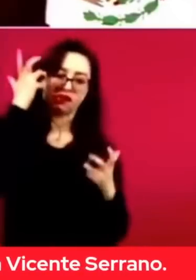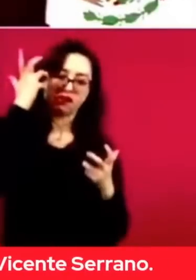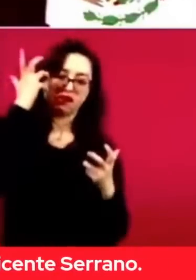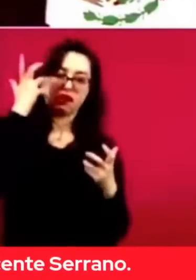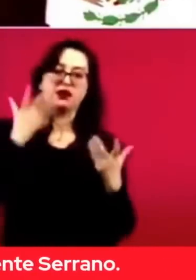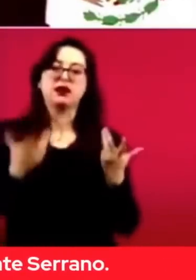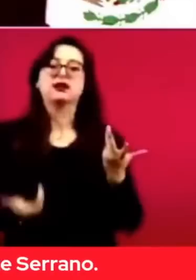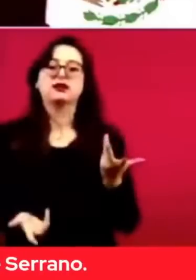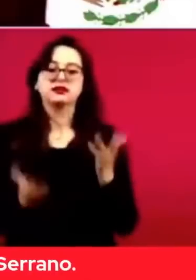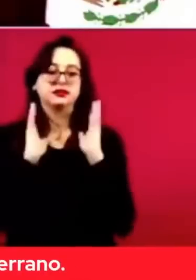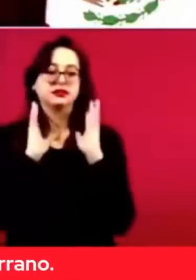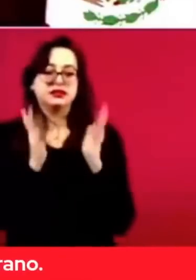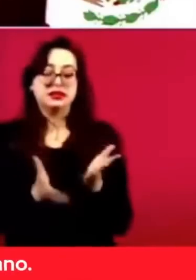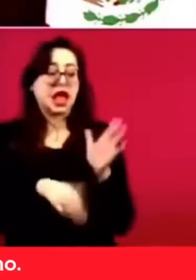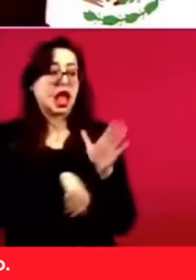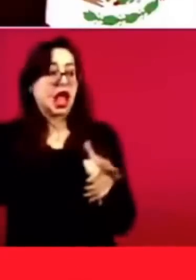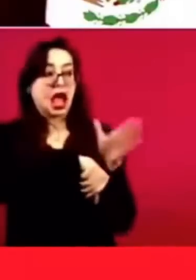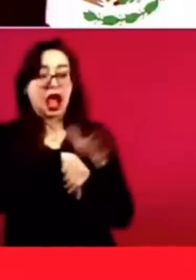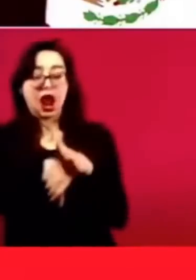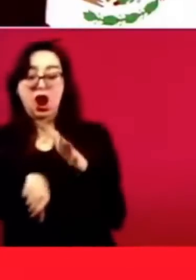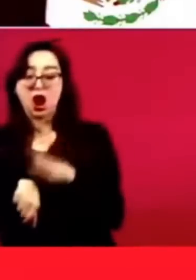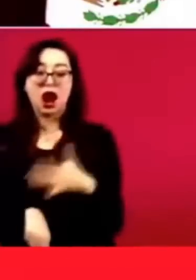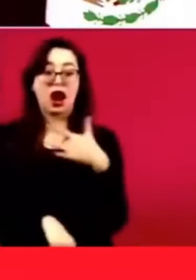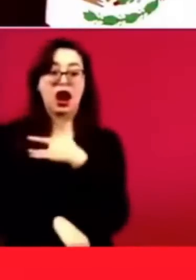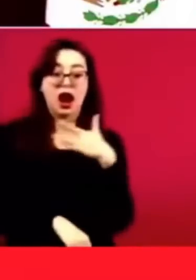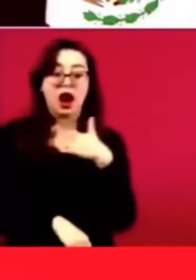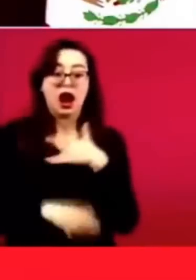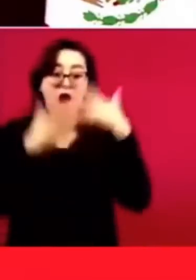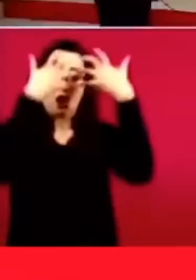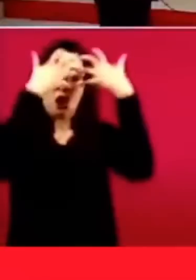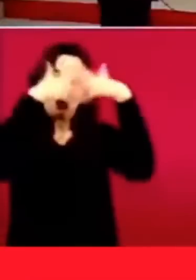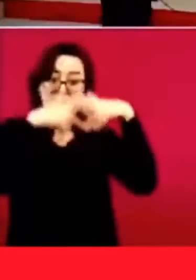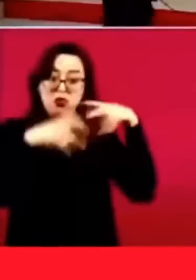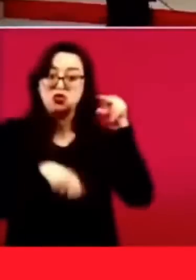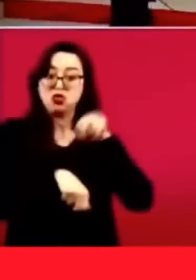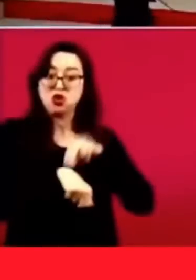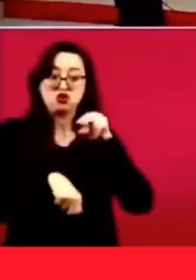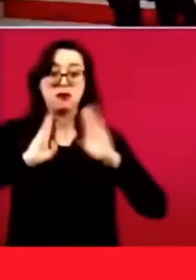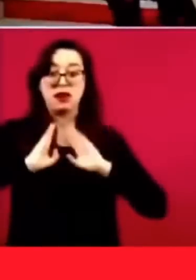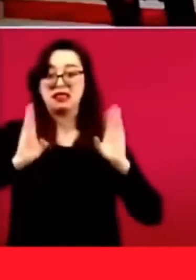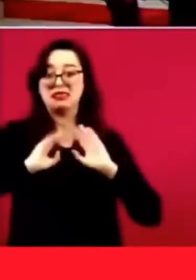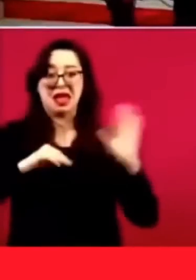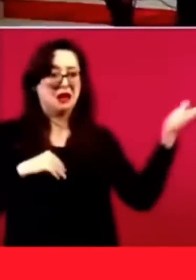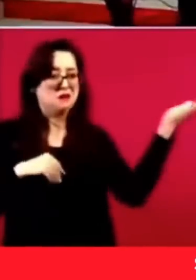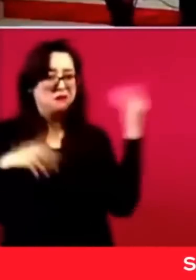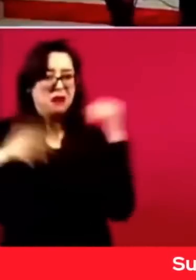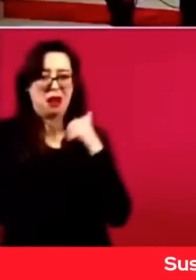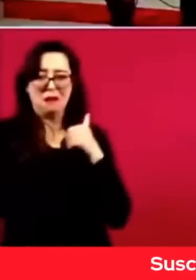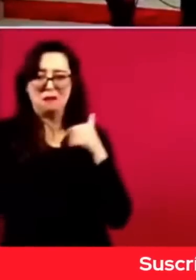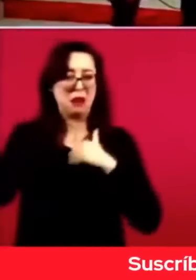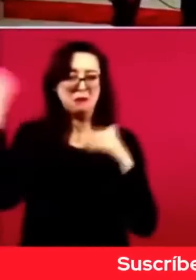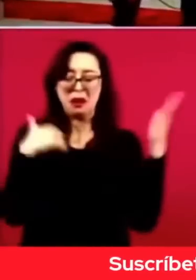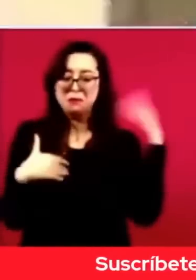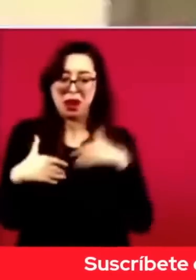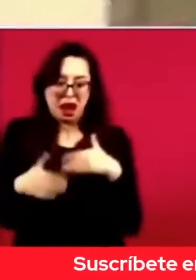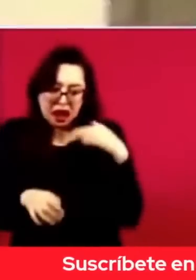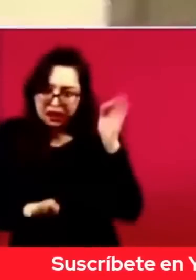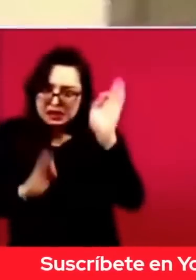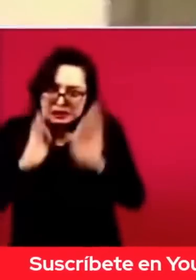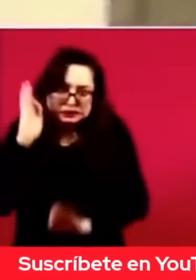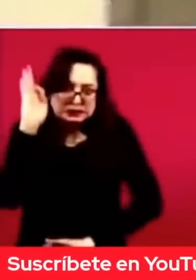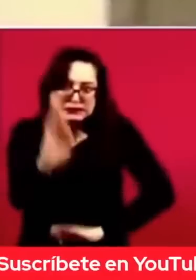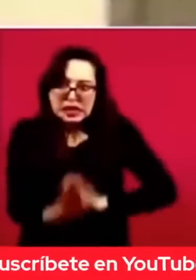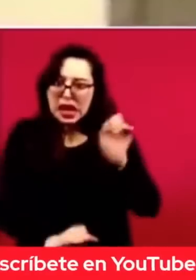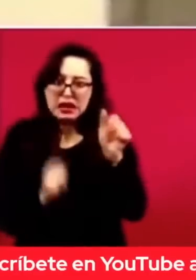los Méxicos cardiólogos y neurólogos del hospital militar. Y otro